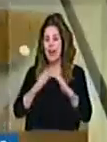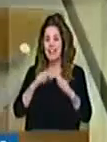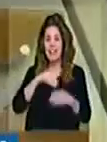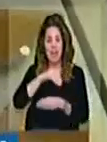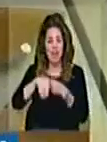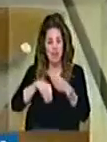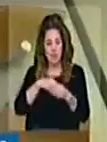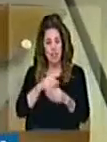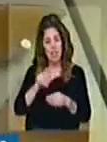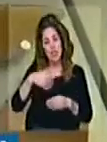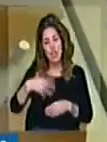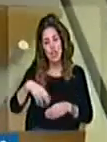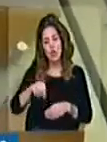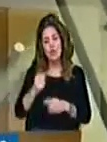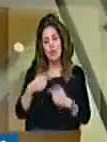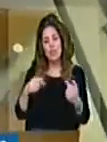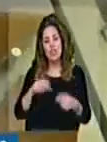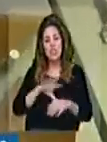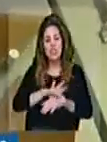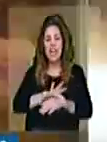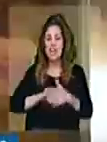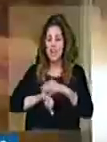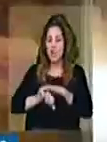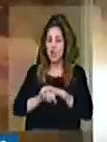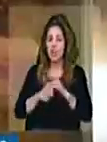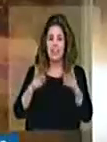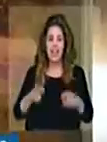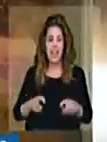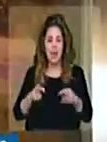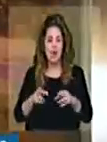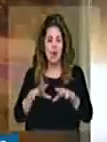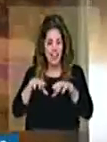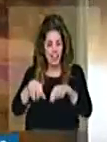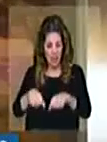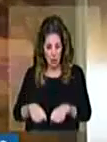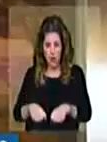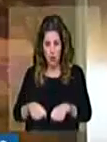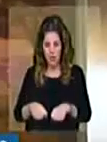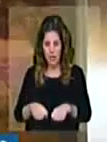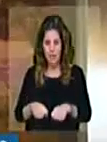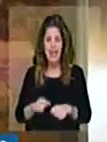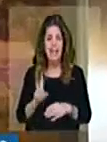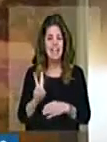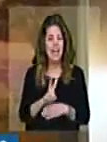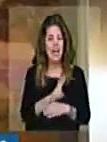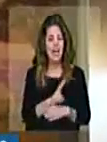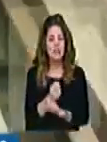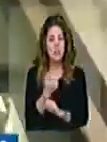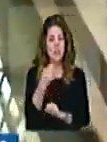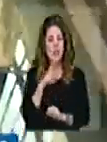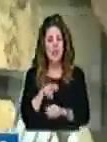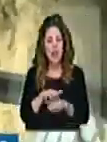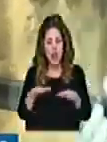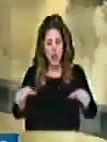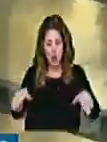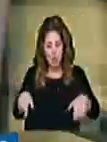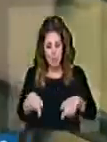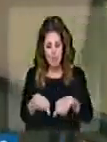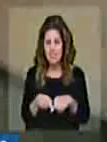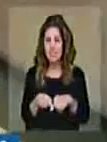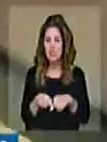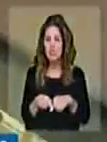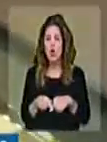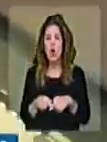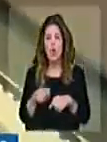Artigas y otros hallazgos arqueológicos propios de la época de la colonia. En el recorrido se pueden ver los pisos de algunas salas,